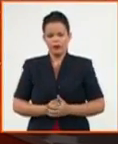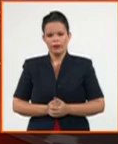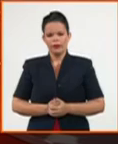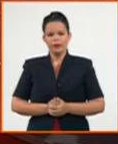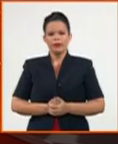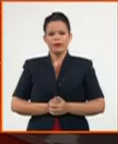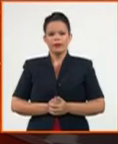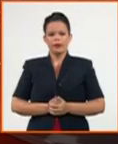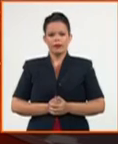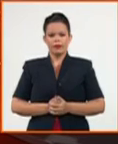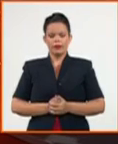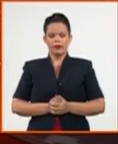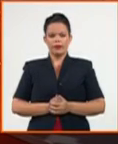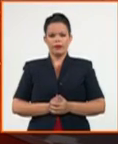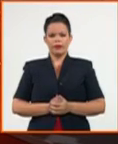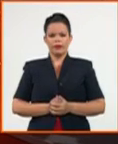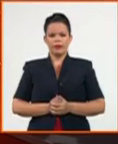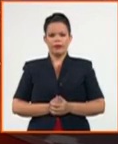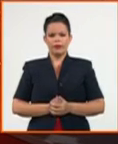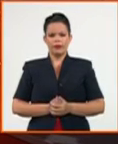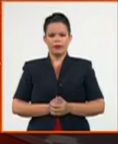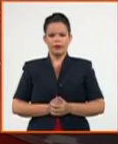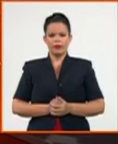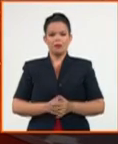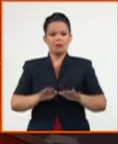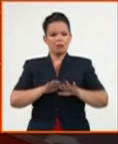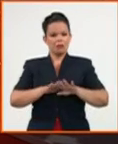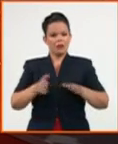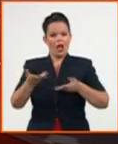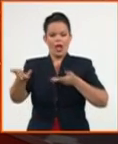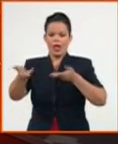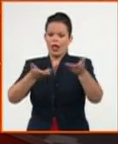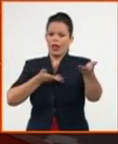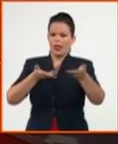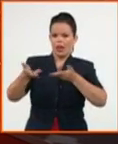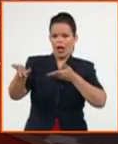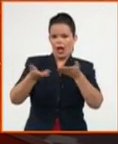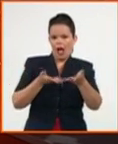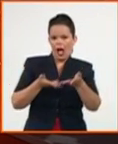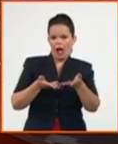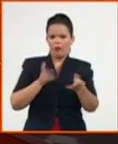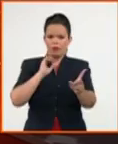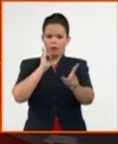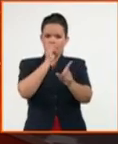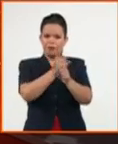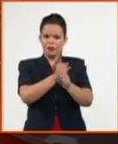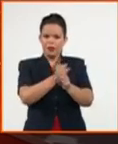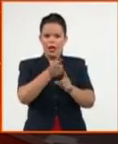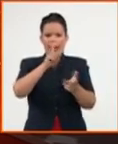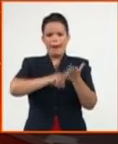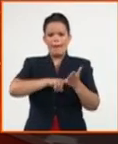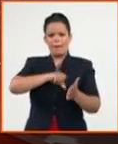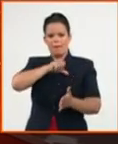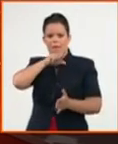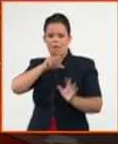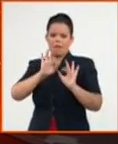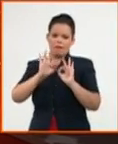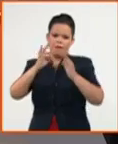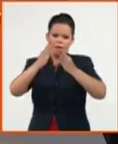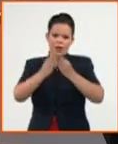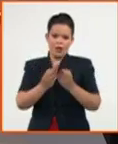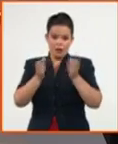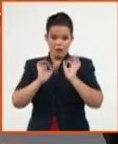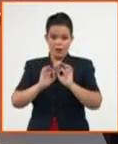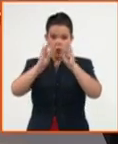las los intercambios que hemos tenido con los padres con la familia a través de las redes sociales las visitas que constantemente estamos haciendo de